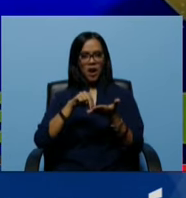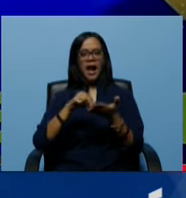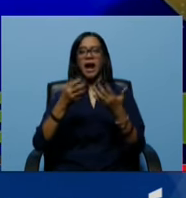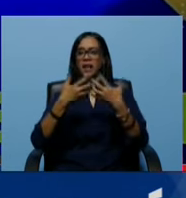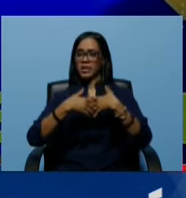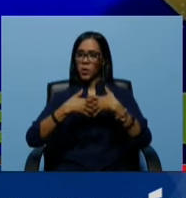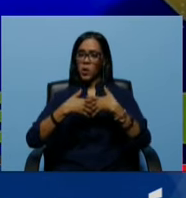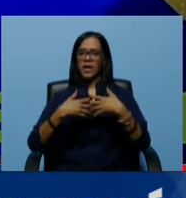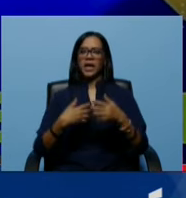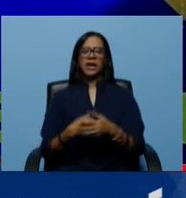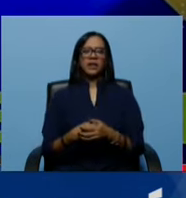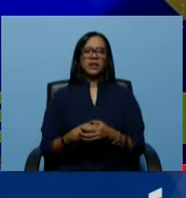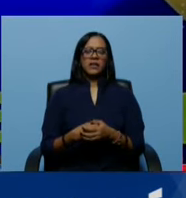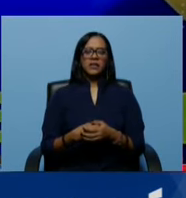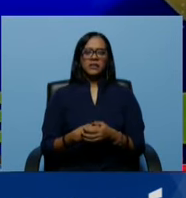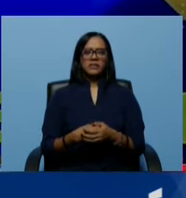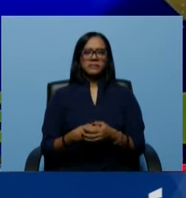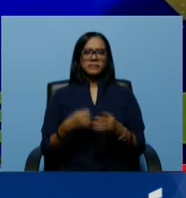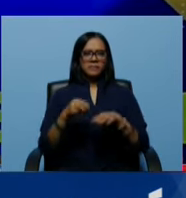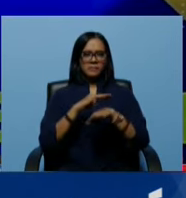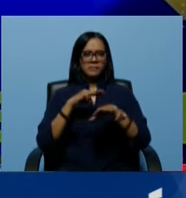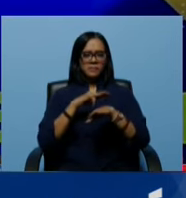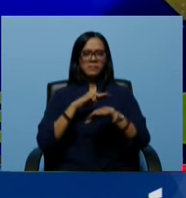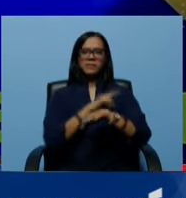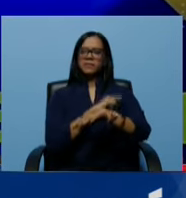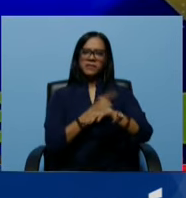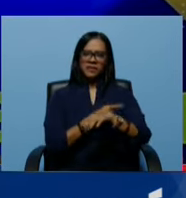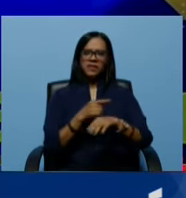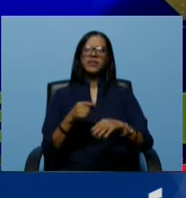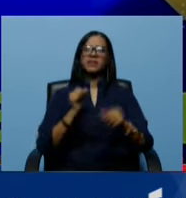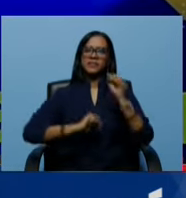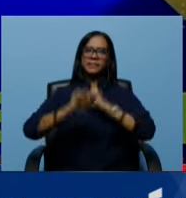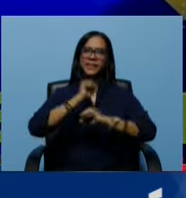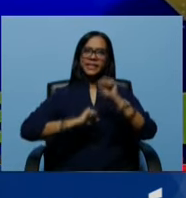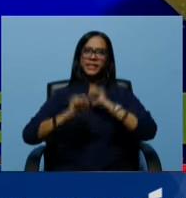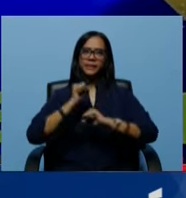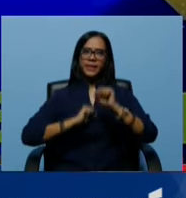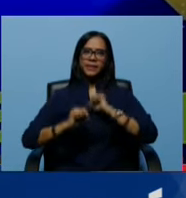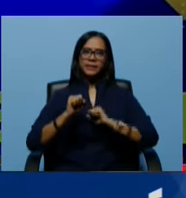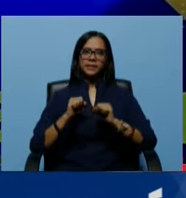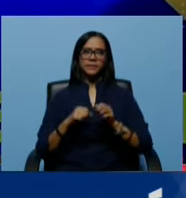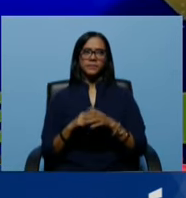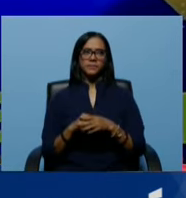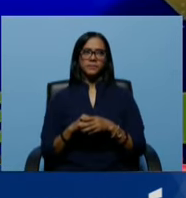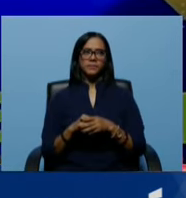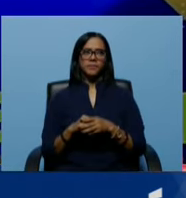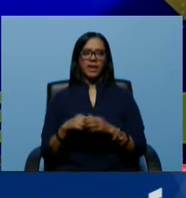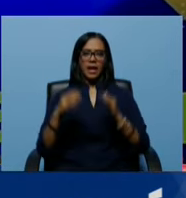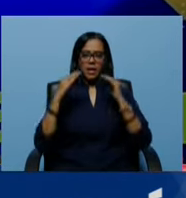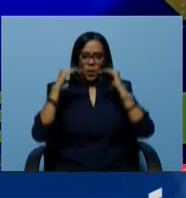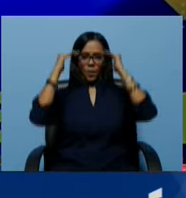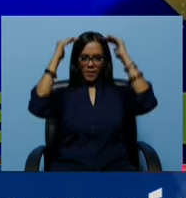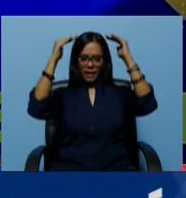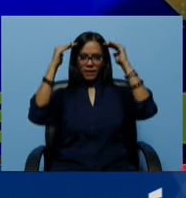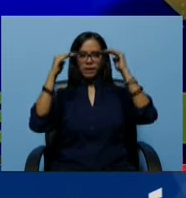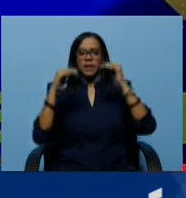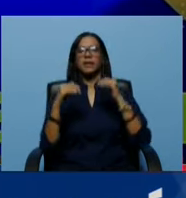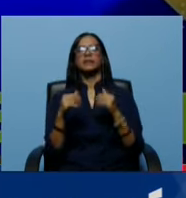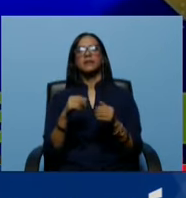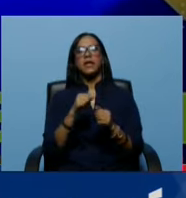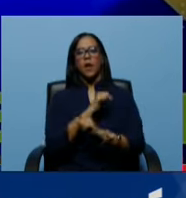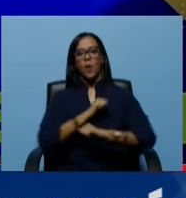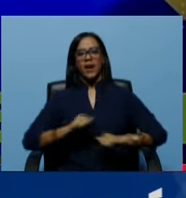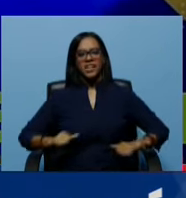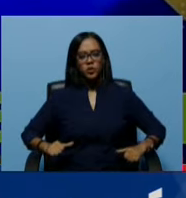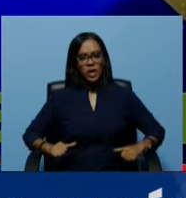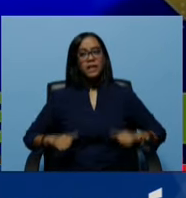Industria, el Ministerio del Poder Popular para la Defensa, el comandante general de la Guardia Nacional,